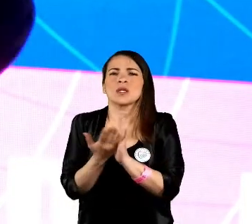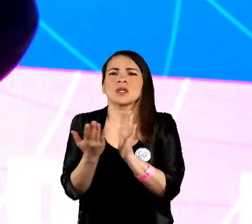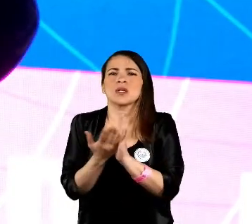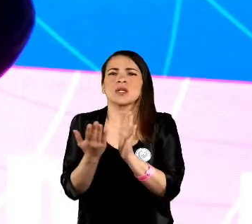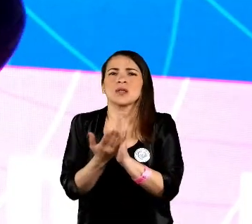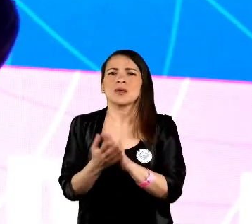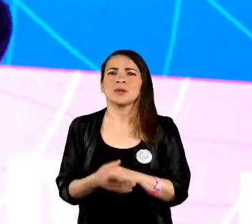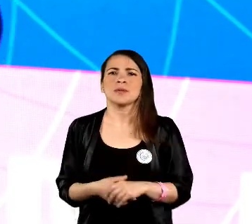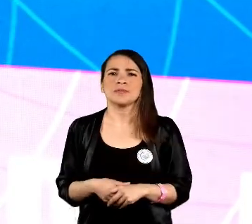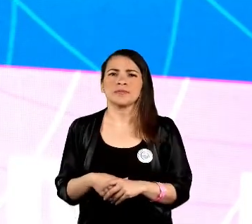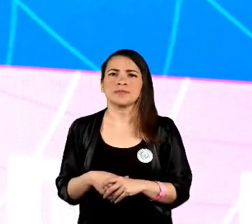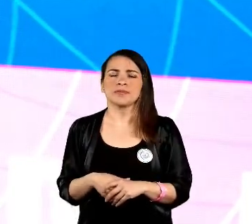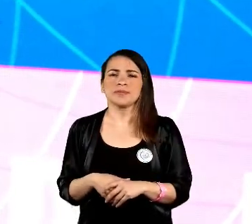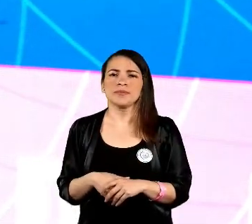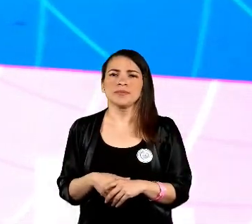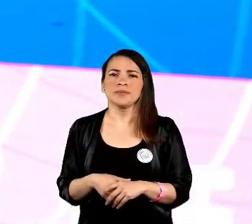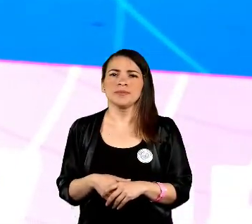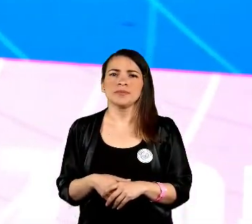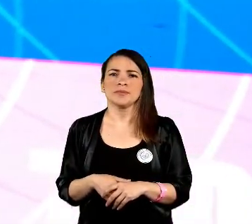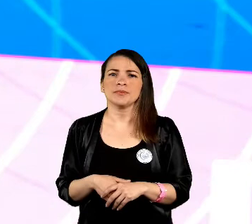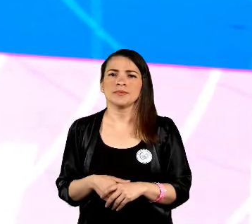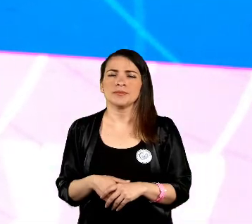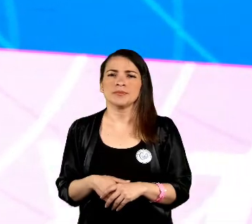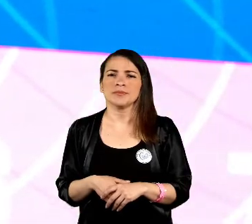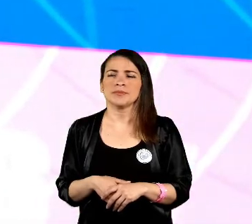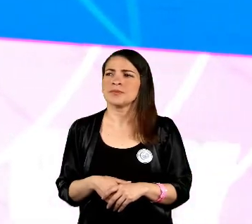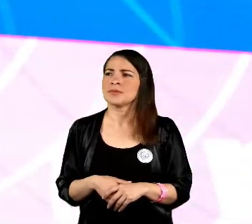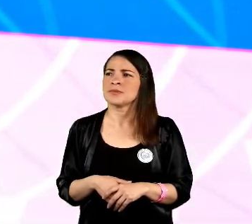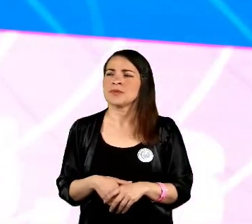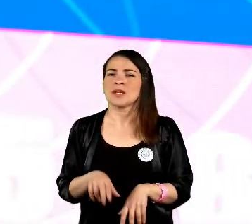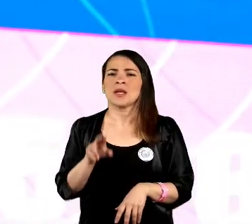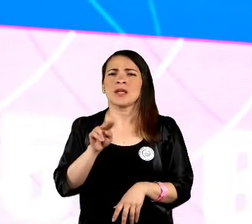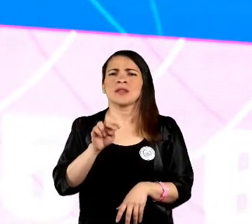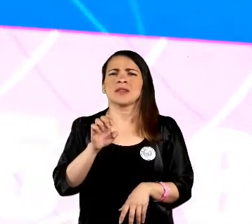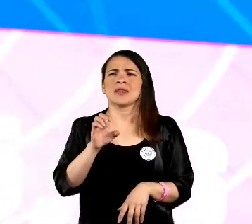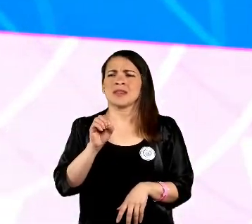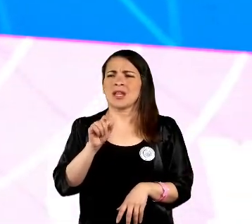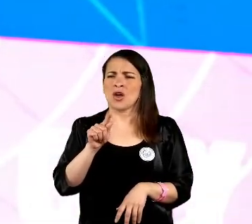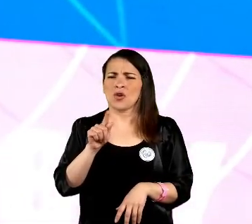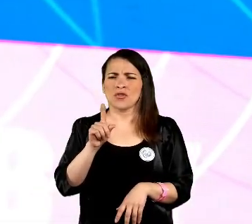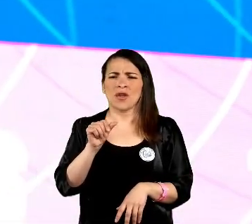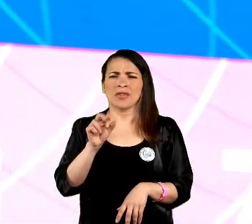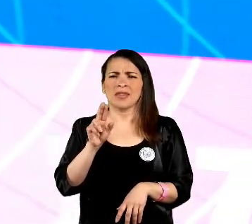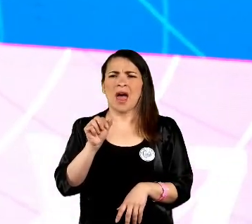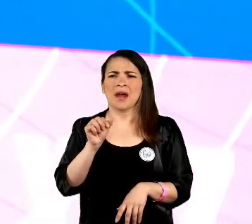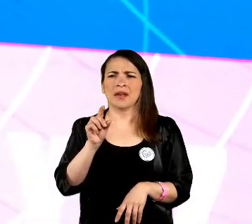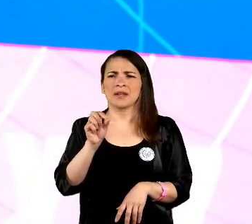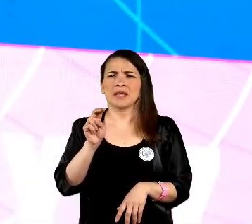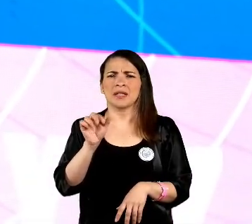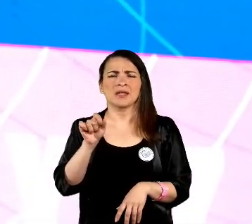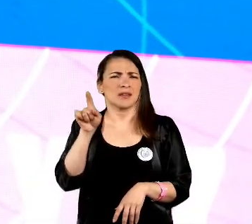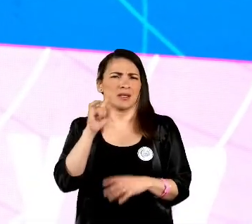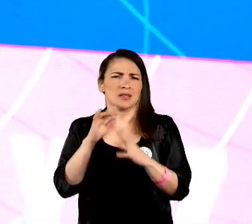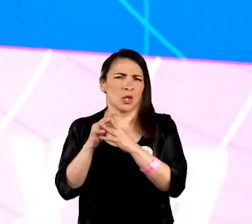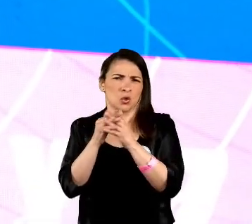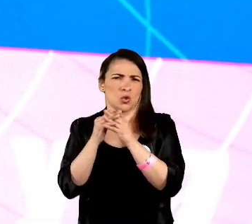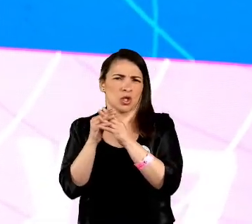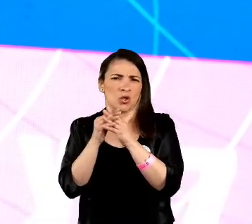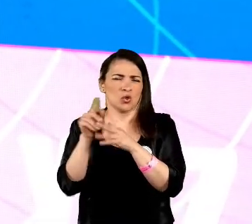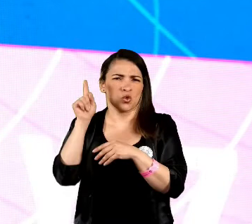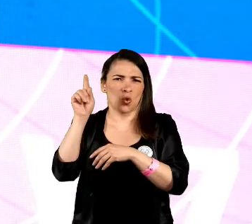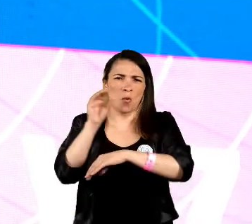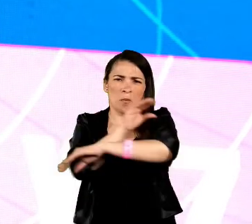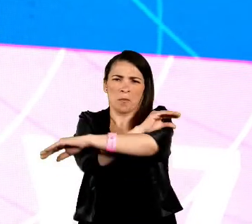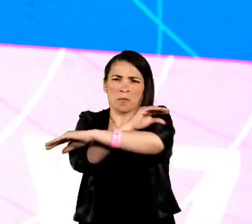llama learning leaf learning que una plataforma en Estados Unidos que tiene